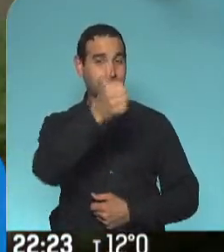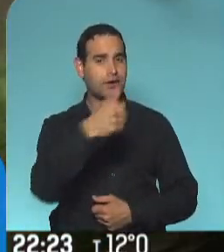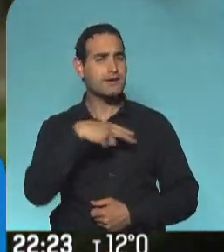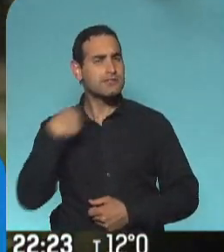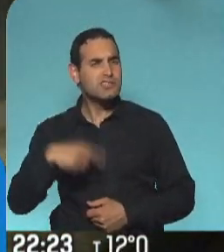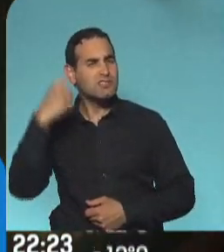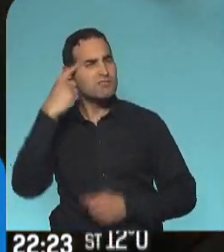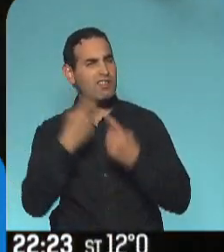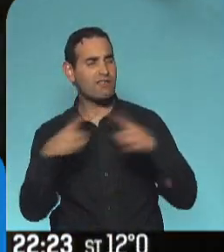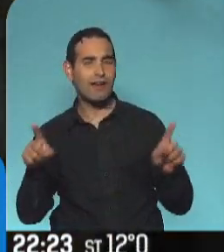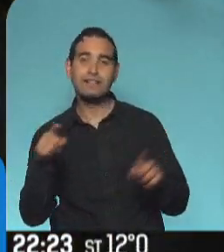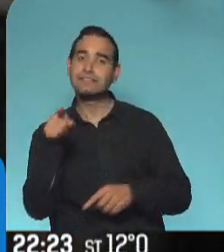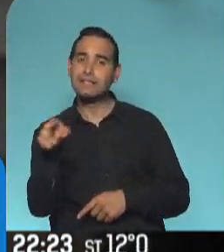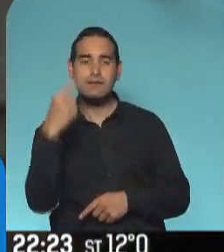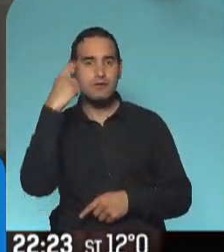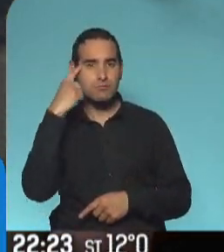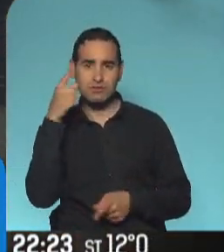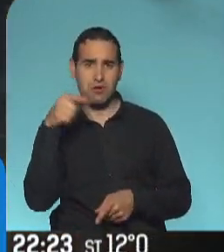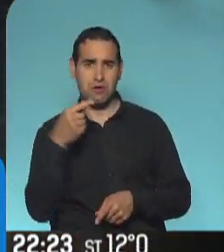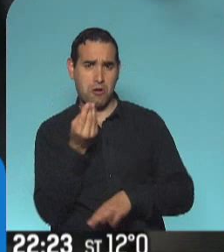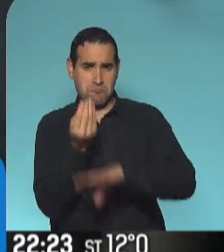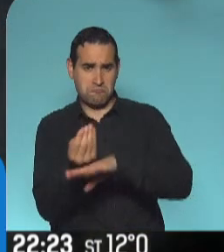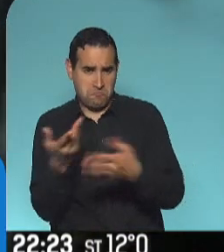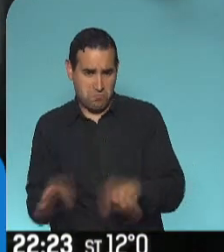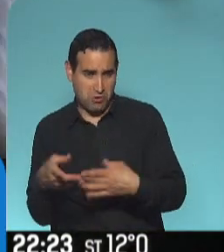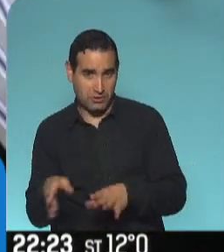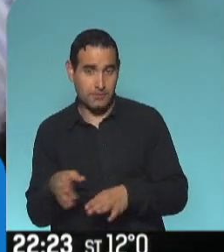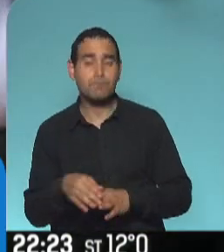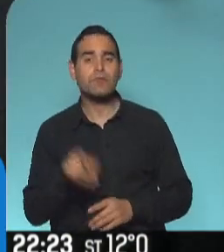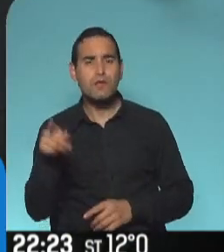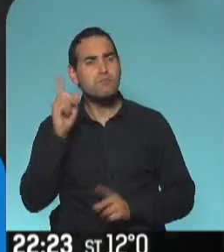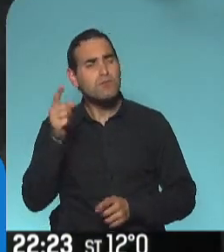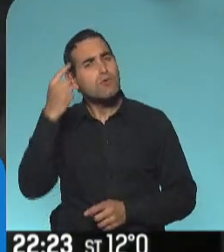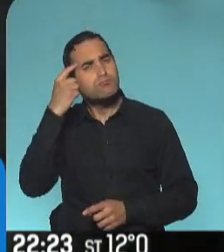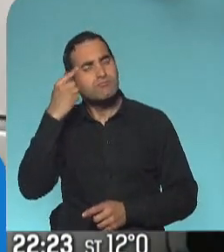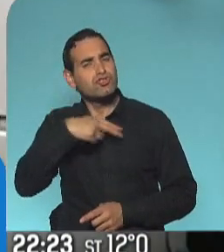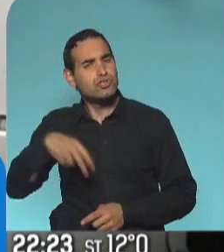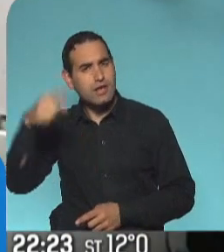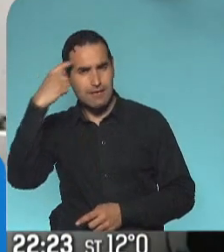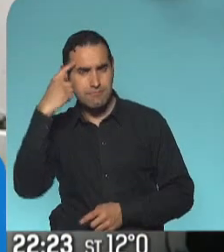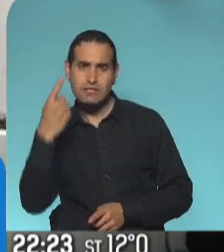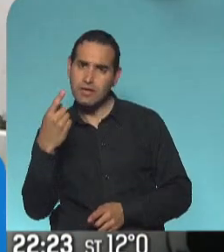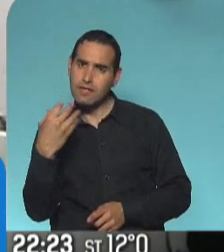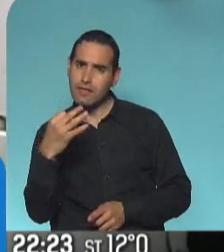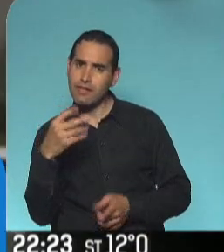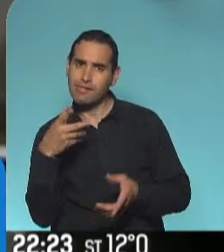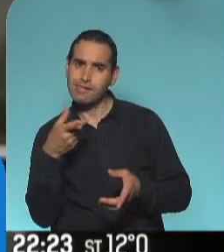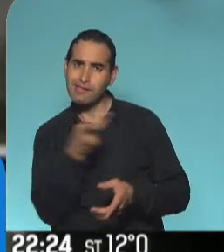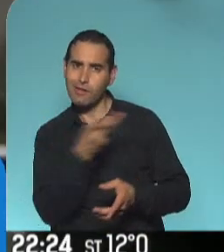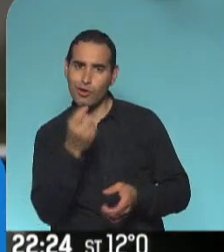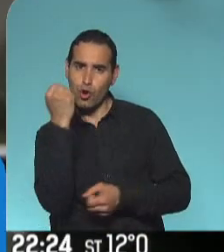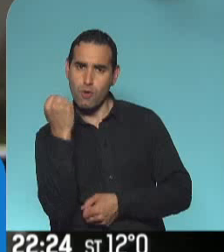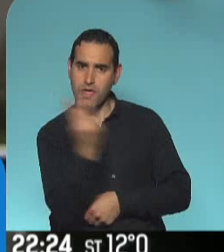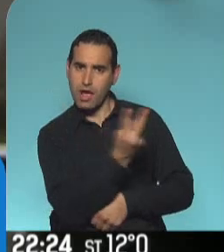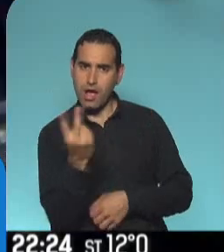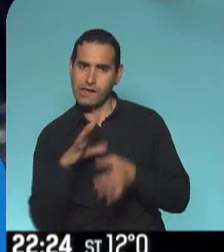un marco temporal que trasciende a la actual administración. Parecen estar también más conscientes del grado de entrelazamiento de las dos economías,